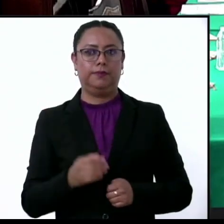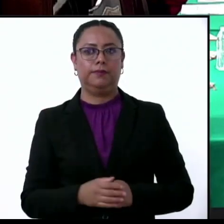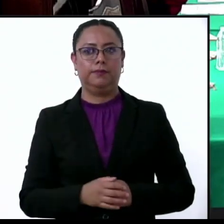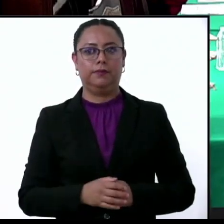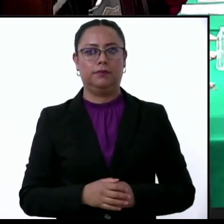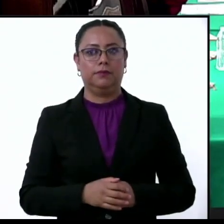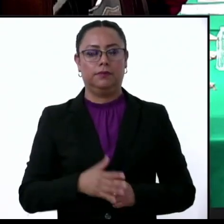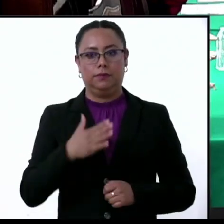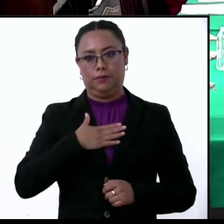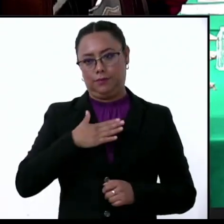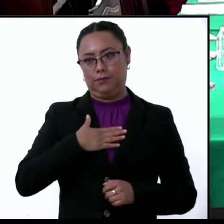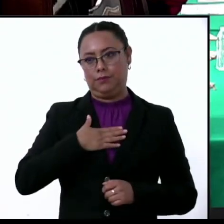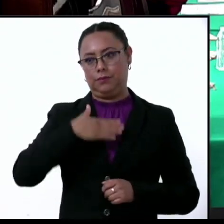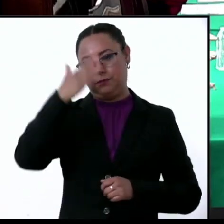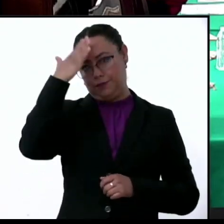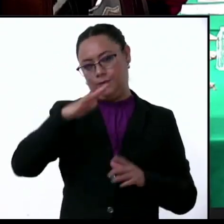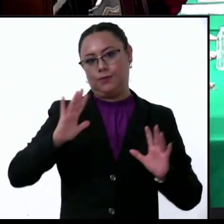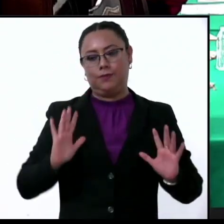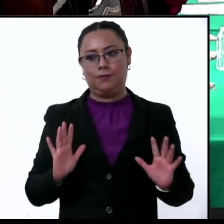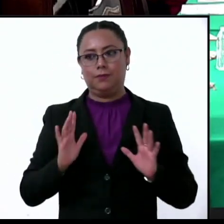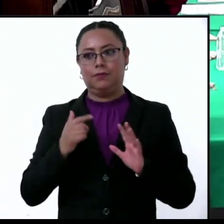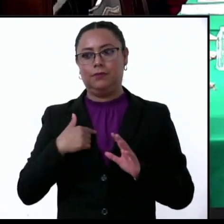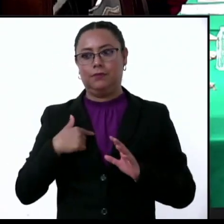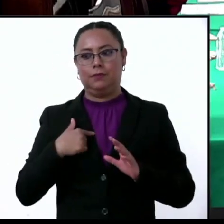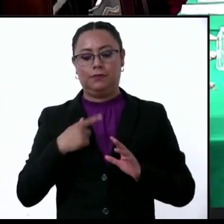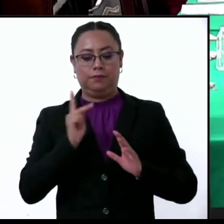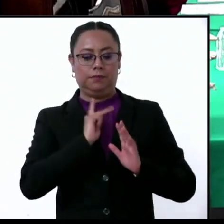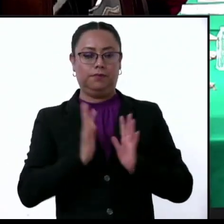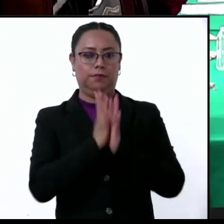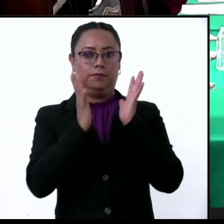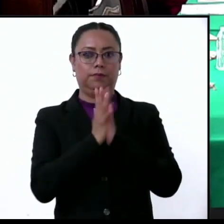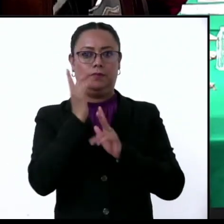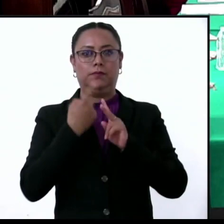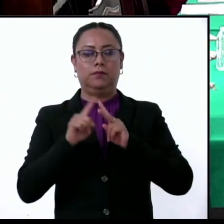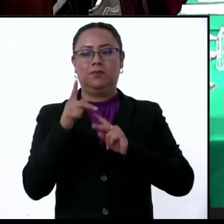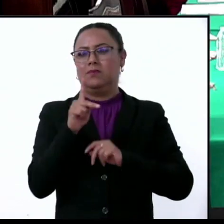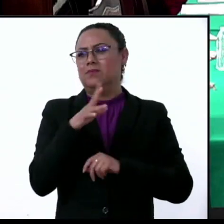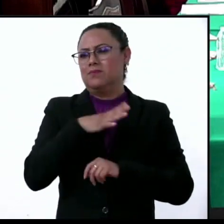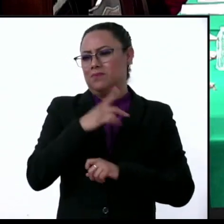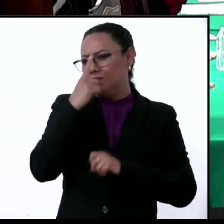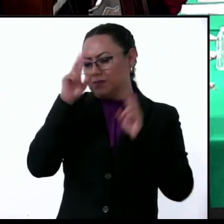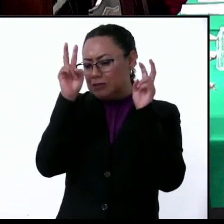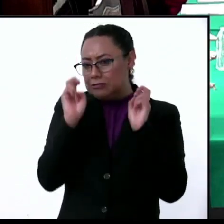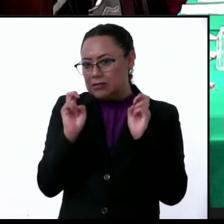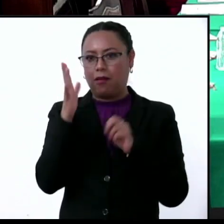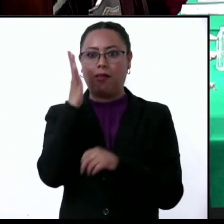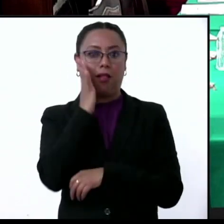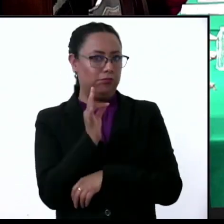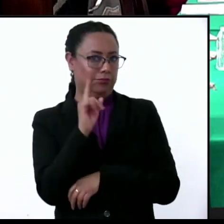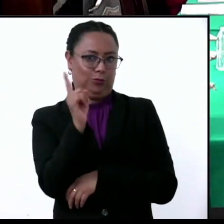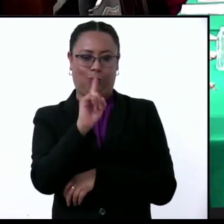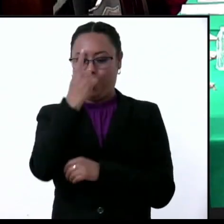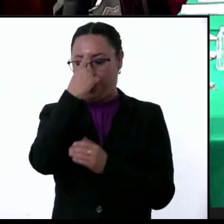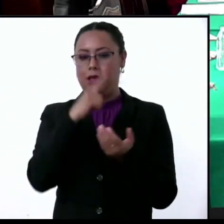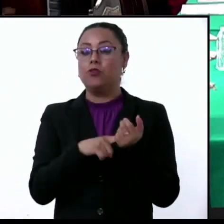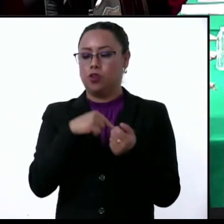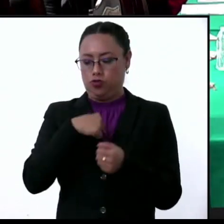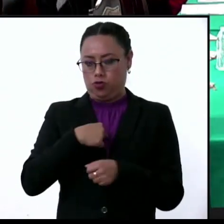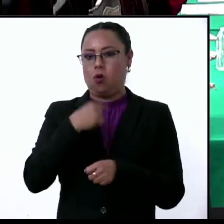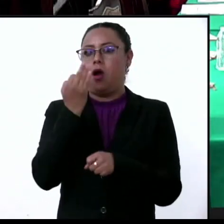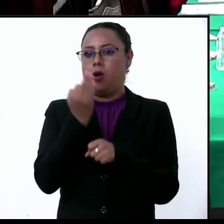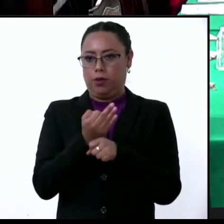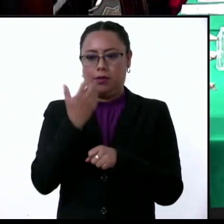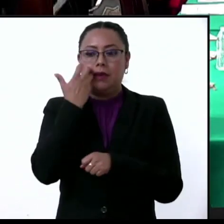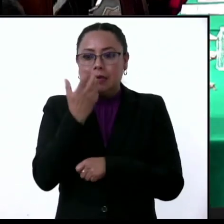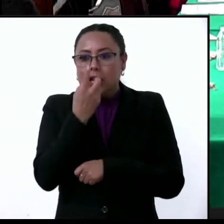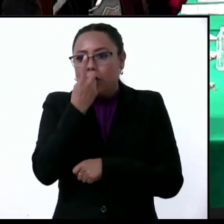Yo sé que a mí me correspondía la ronda inicial, pero es que hay un tema que creo que no es menor y que me gustaría comentar. Yo